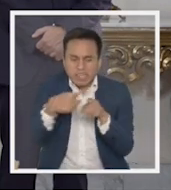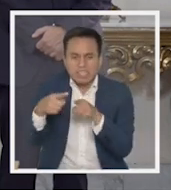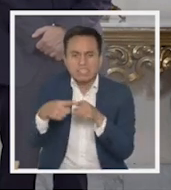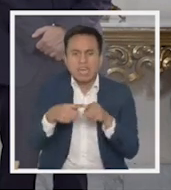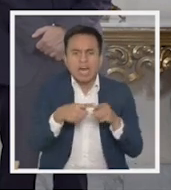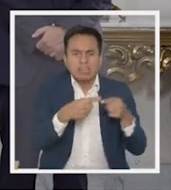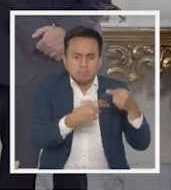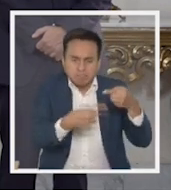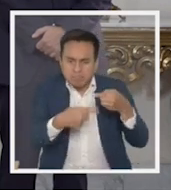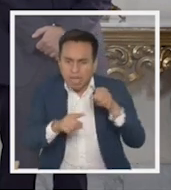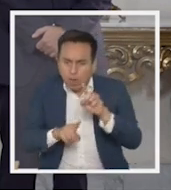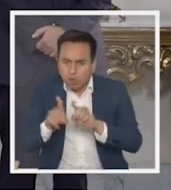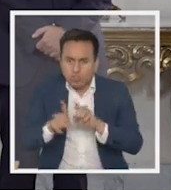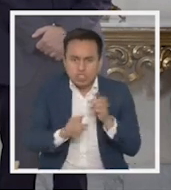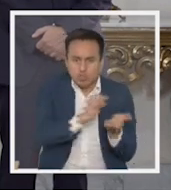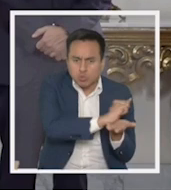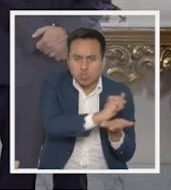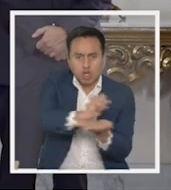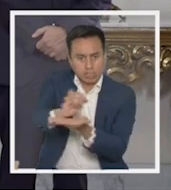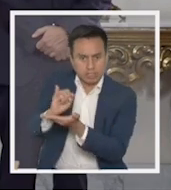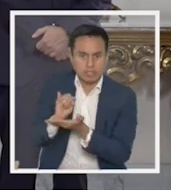actuar.